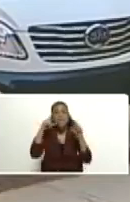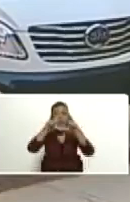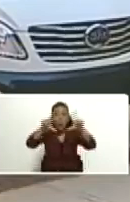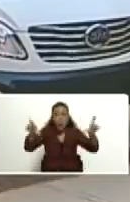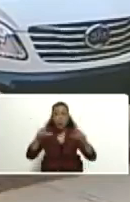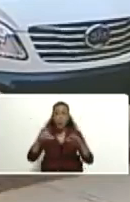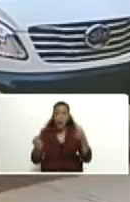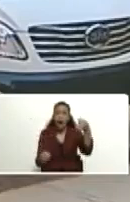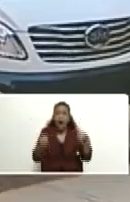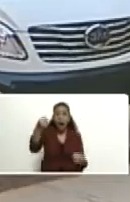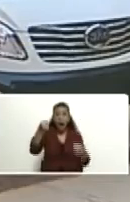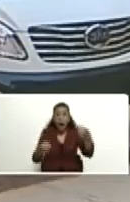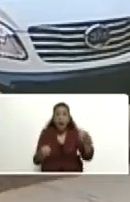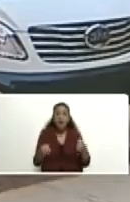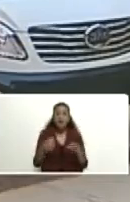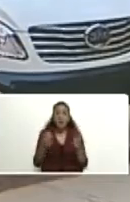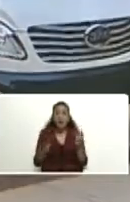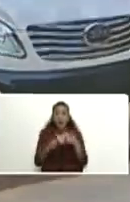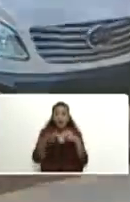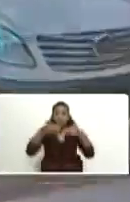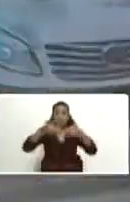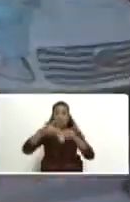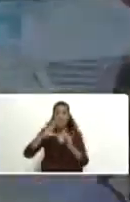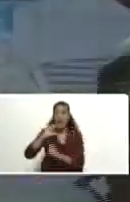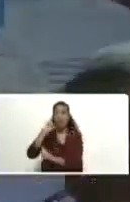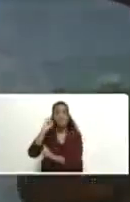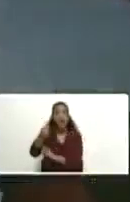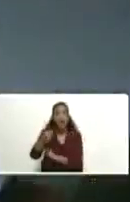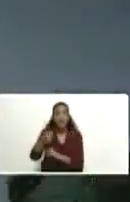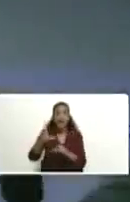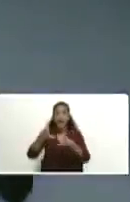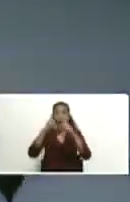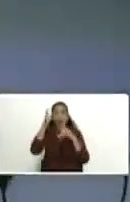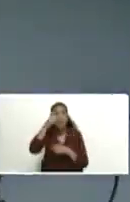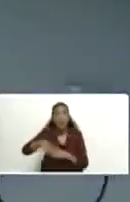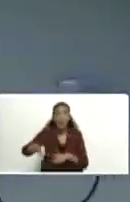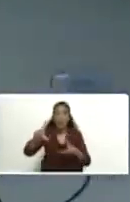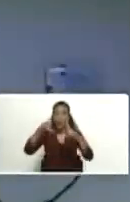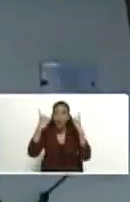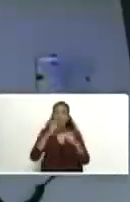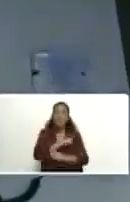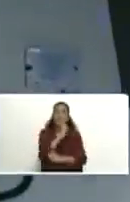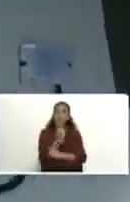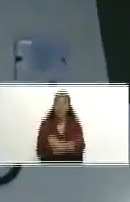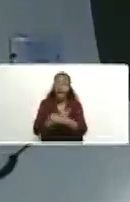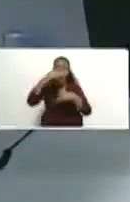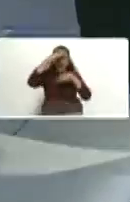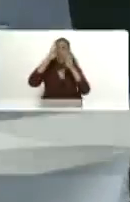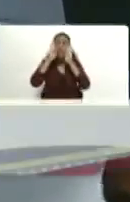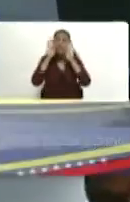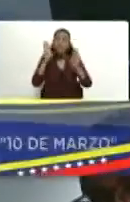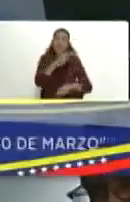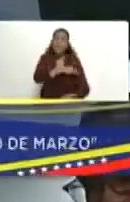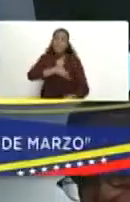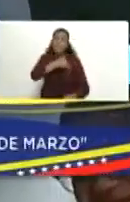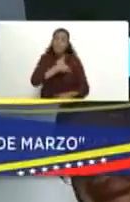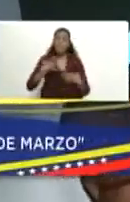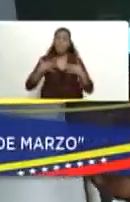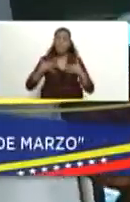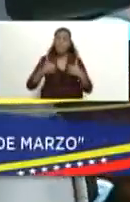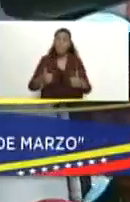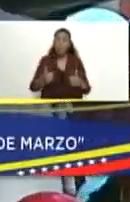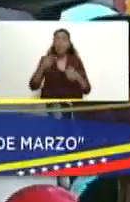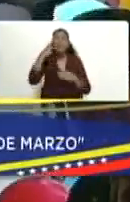5 nuevas ambulancias que usted le ha enviado al pueblo de La Guaira para fortalecer pues el sistema de misiones y sobre todo